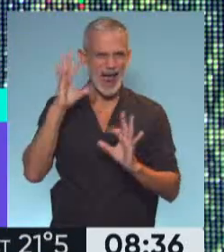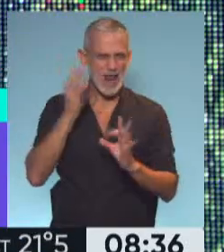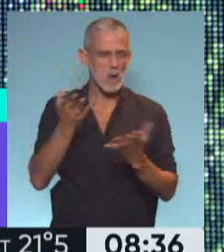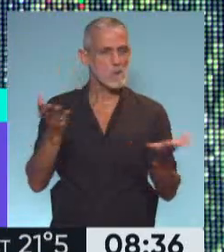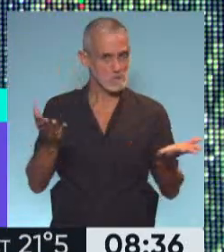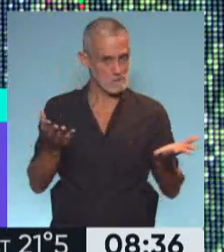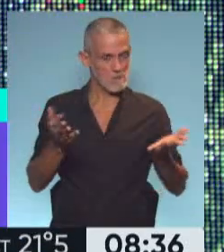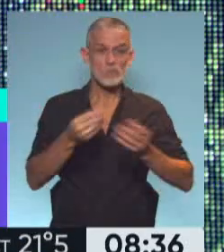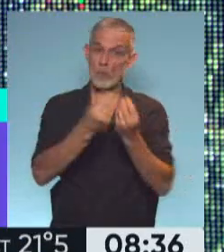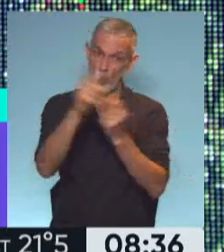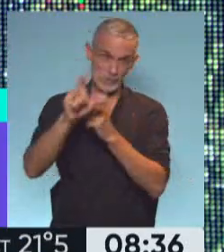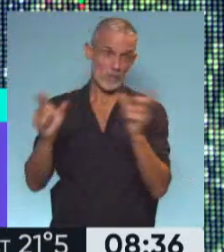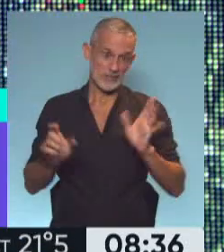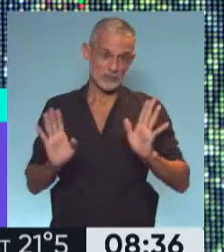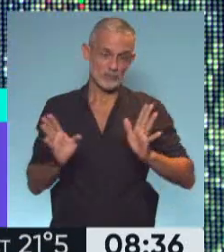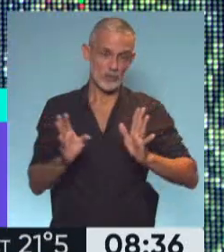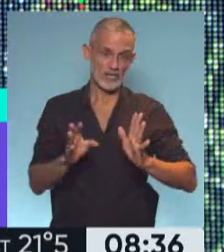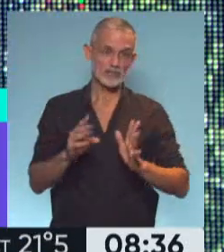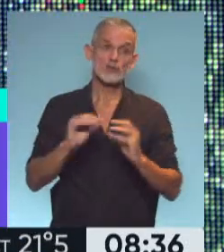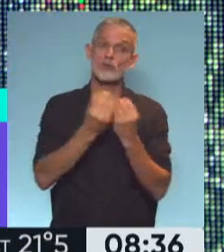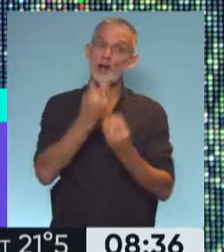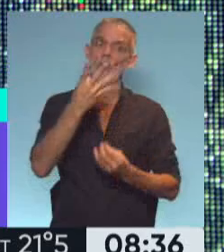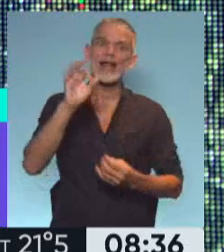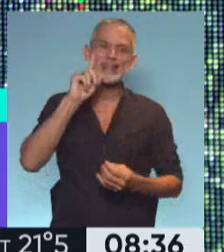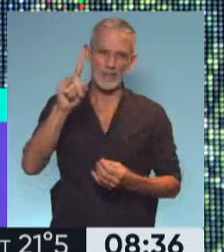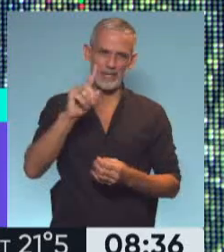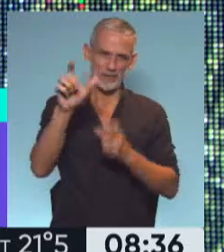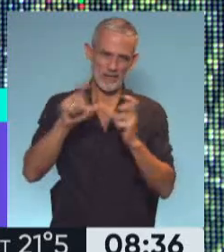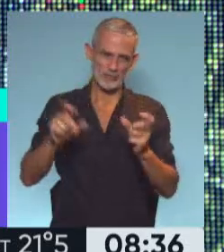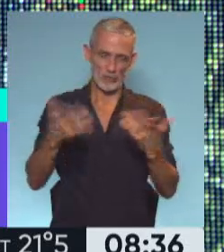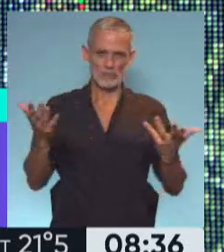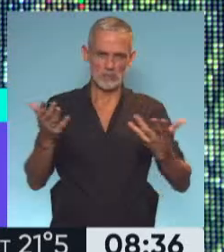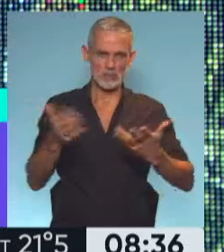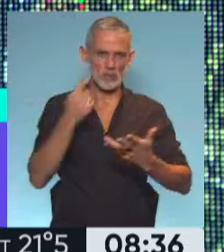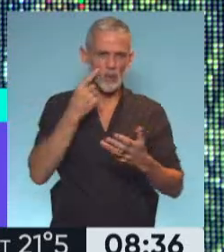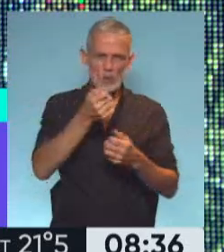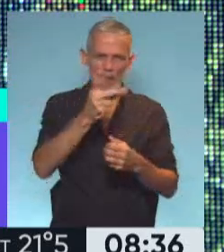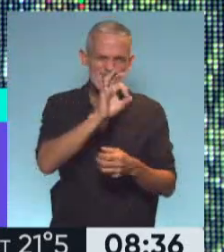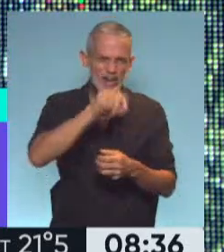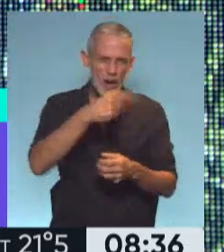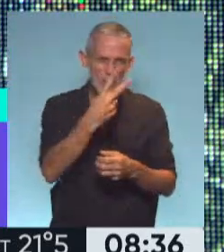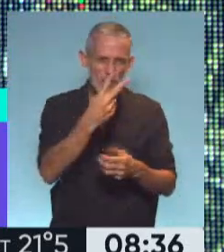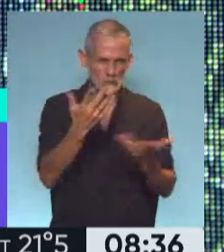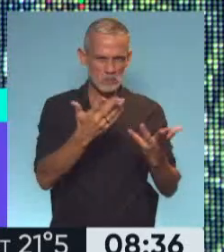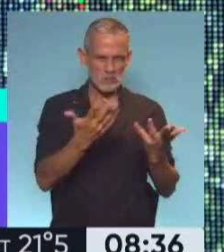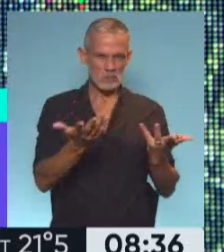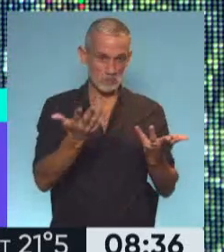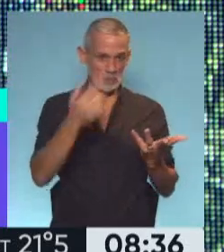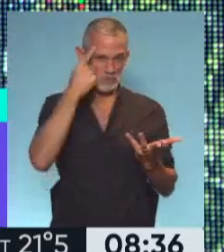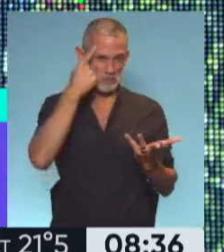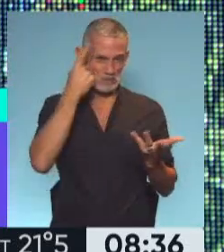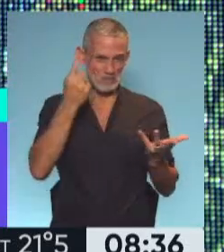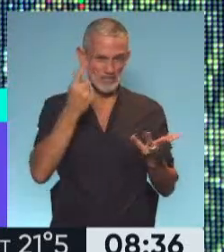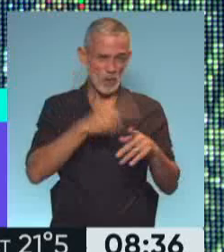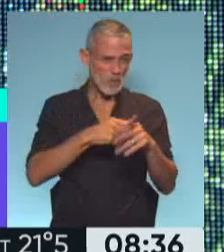Son muchísimas personas igual, ¿no? Son más de 40.000 personas. No. Pero claro, si vos las contás así, son muchas, pero estás pensando, en